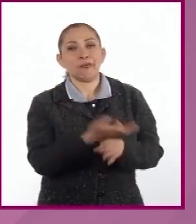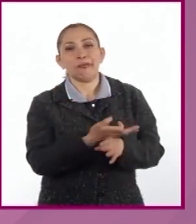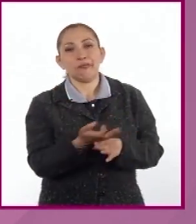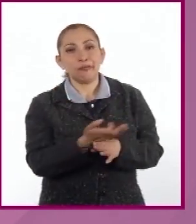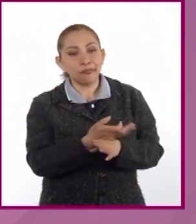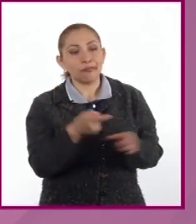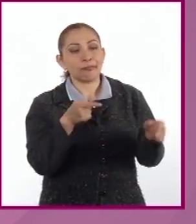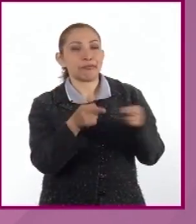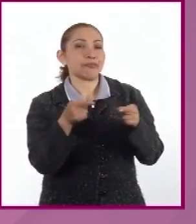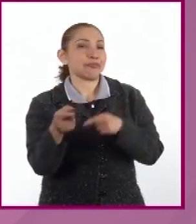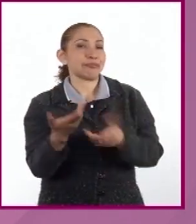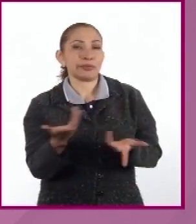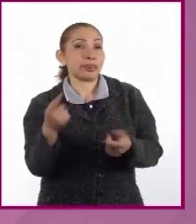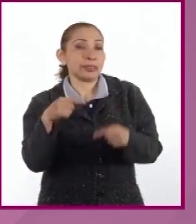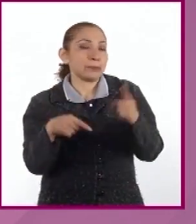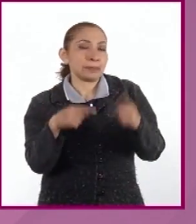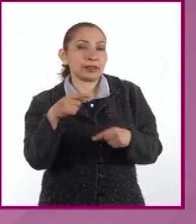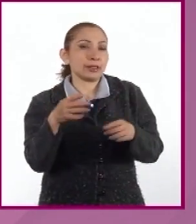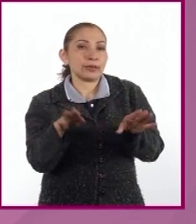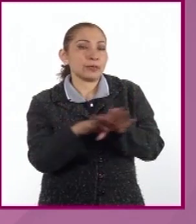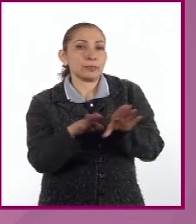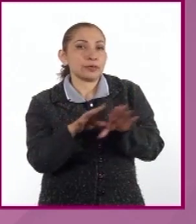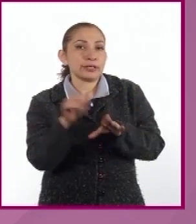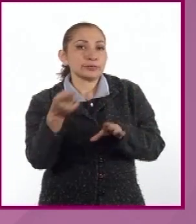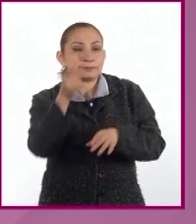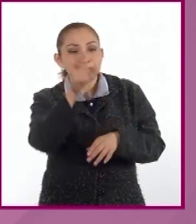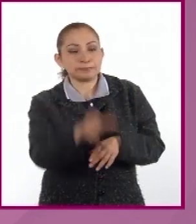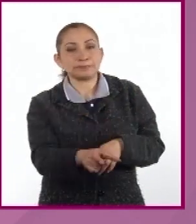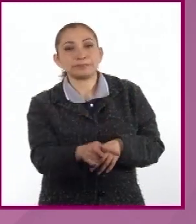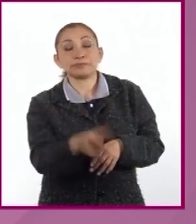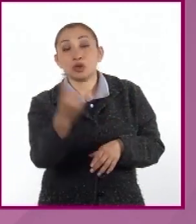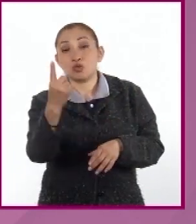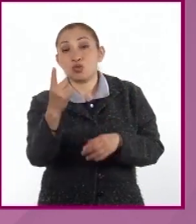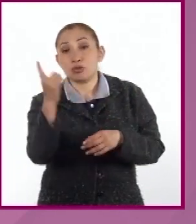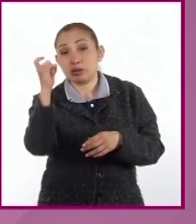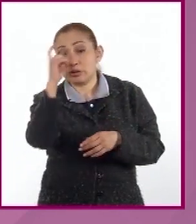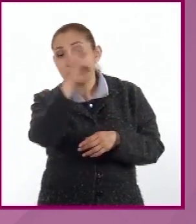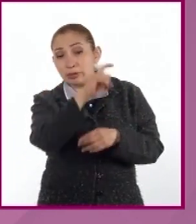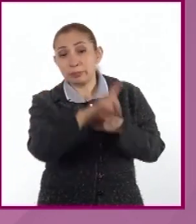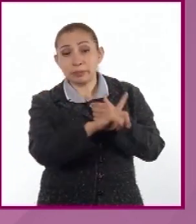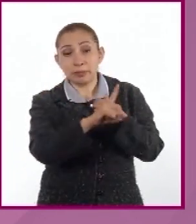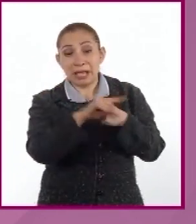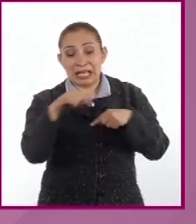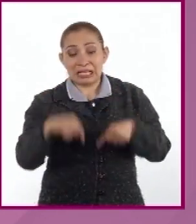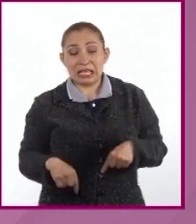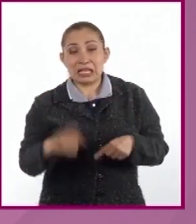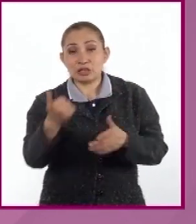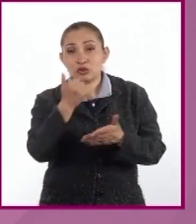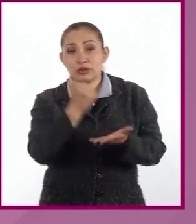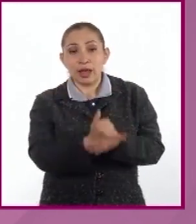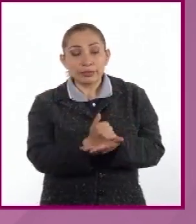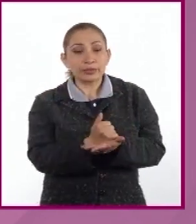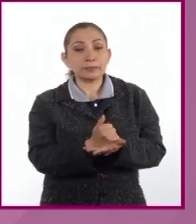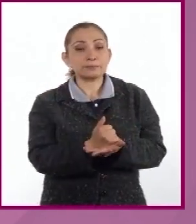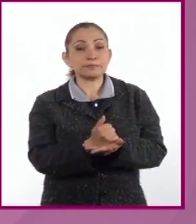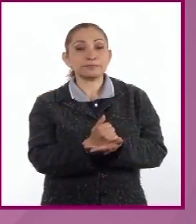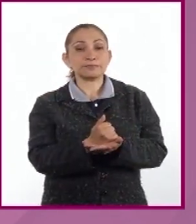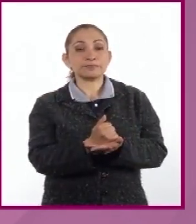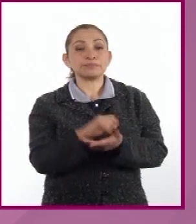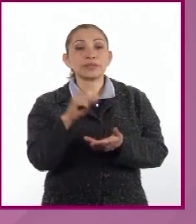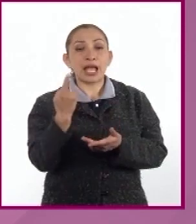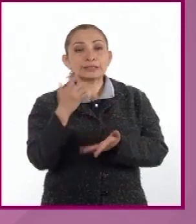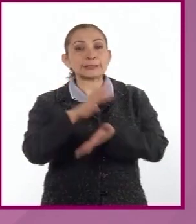morenos, todo eso, dependiendo de cómo sean. Y un desafío y conflicto que hay aquí en la ciudad sería